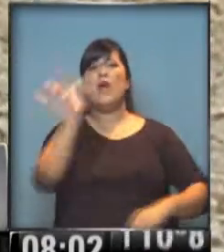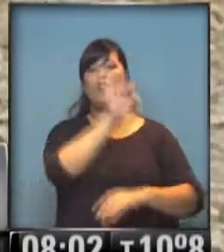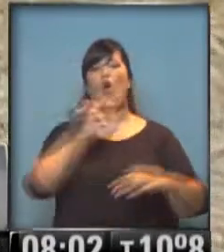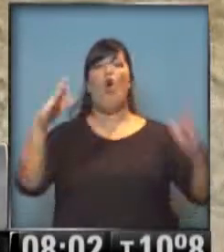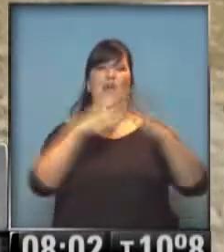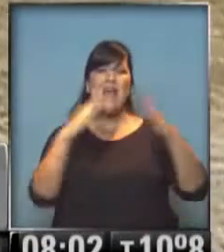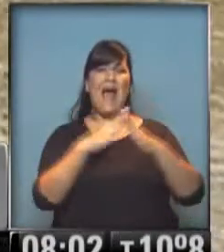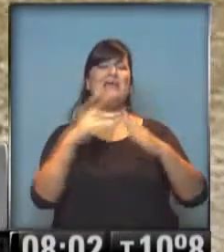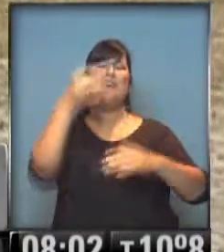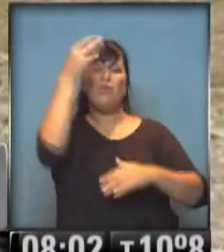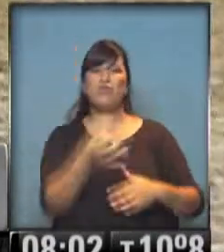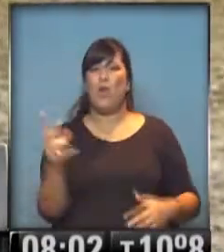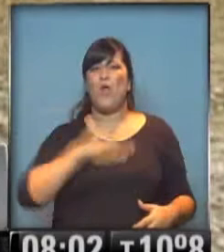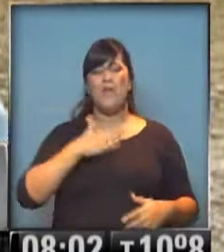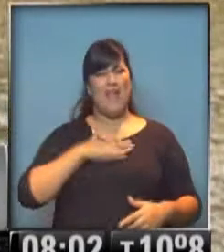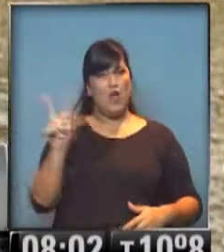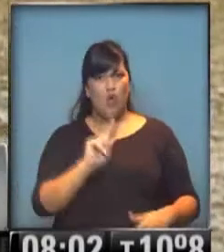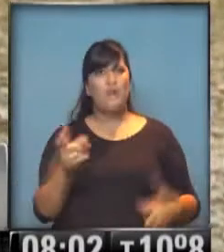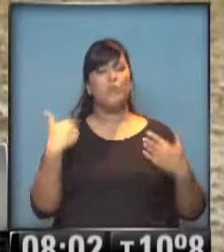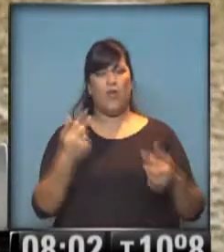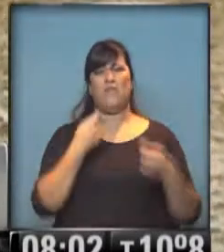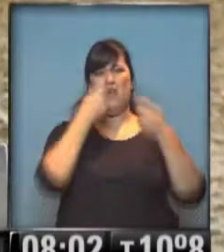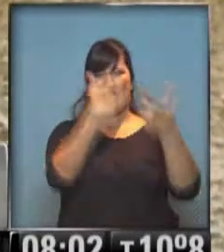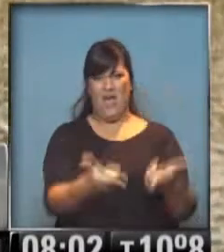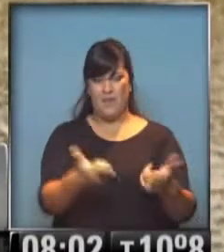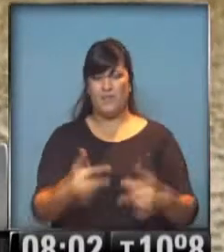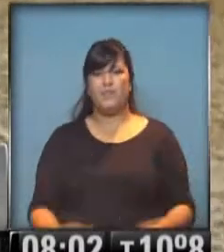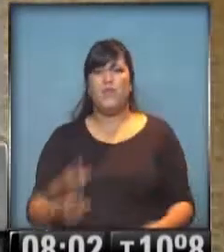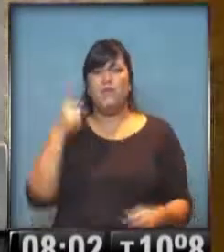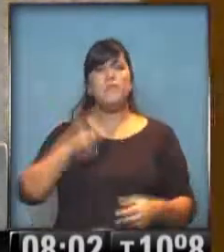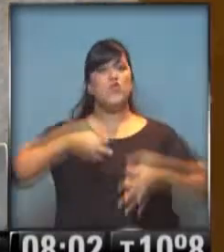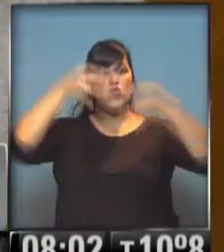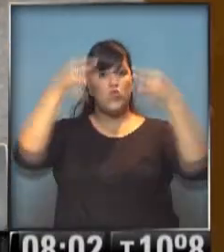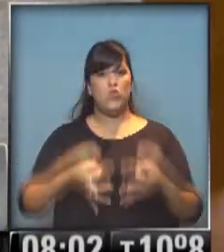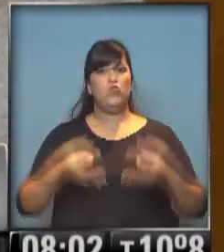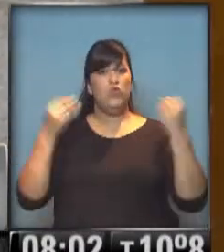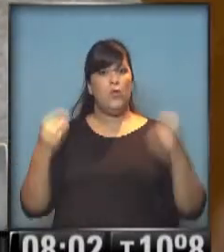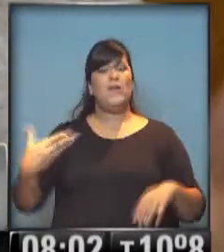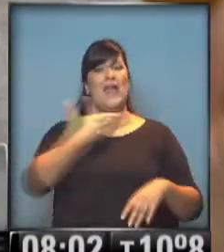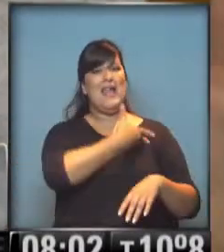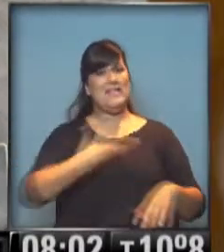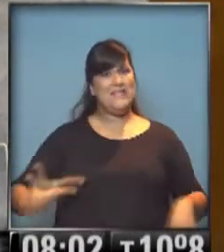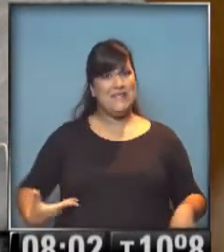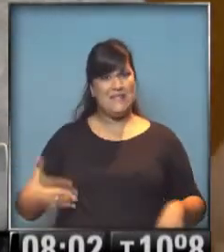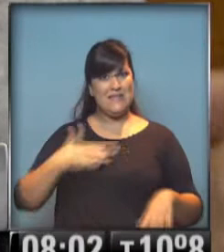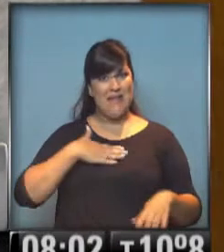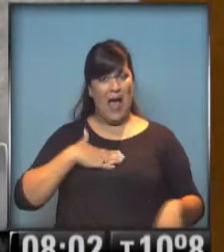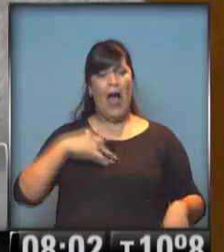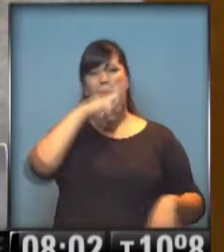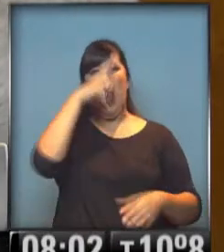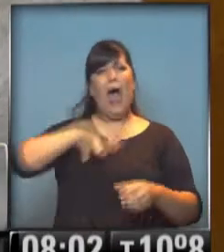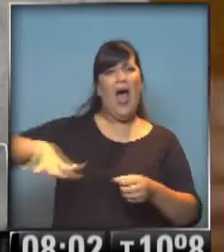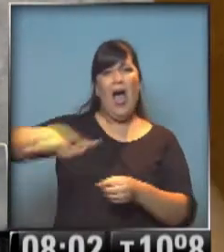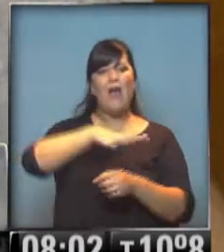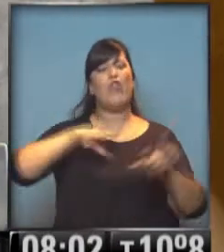comunitario un esquema asignación de subsidios mucho más eficiente y mucho más justo porque el estado deja de participar activamente